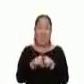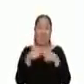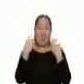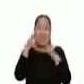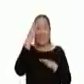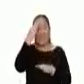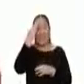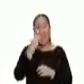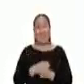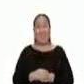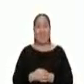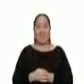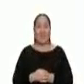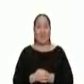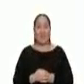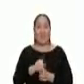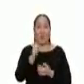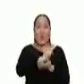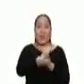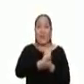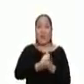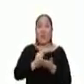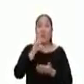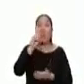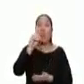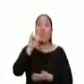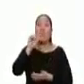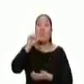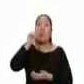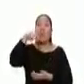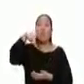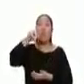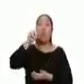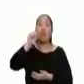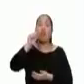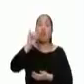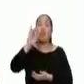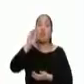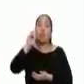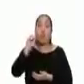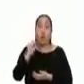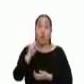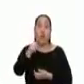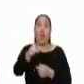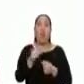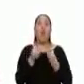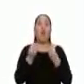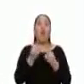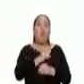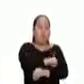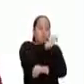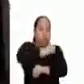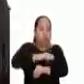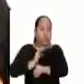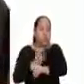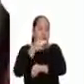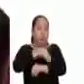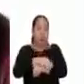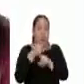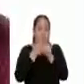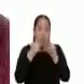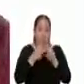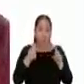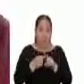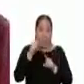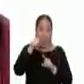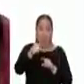ya lo sabías. Vas a escribir un diagnóstico de la geografía del departamento en el que vives y para esto vas a tomar en cuenta lo siguiente: